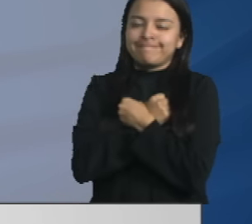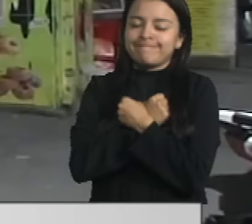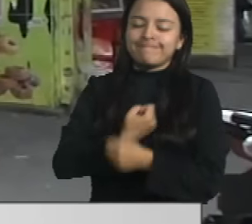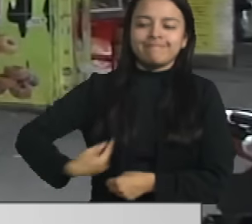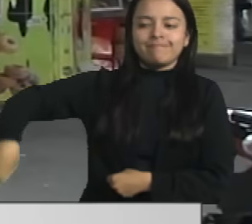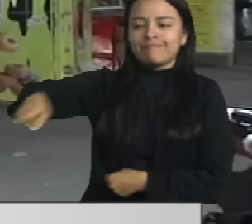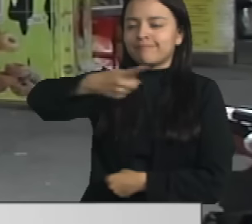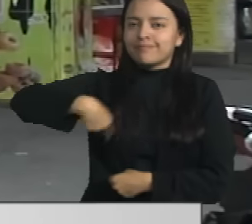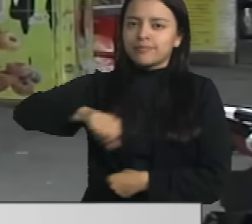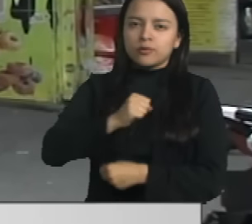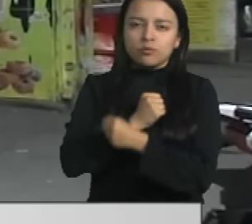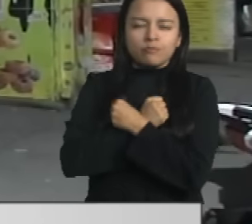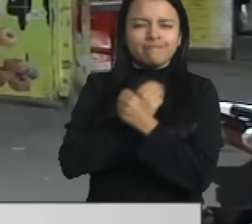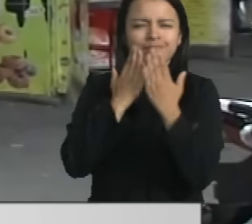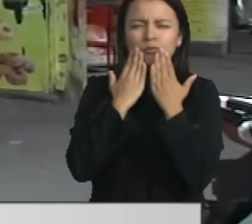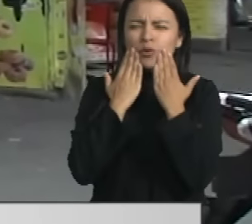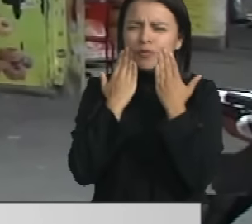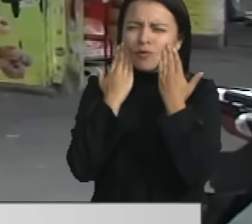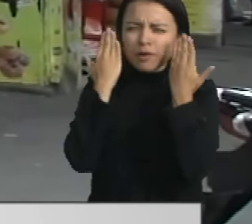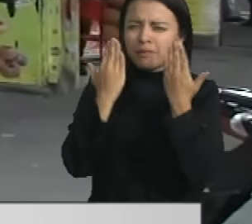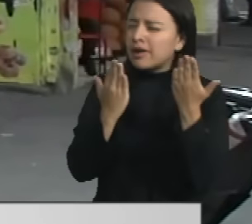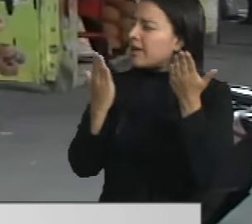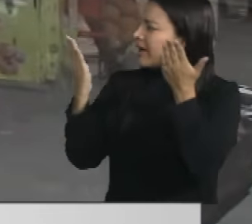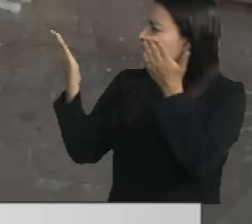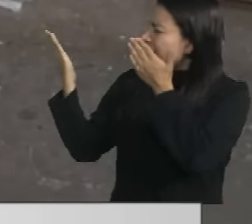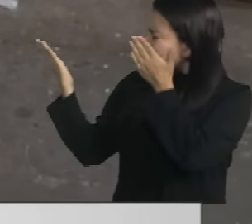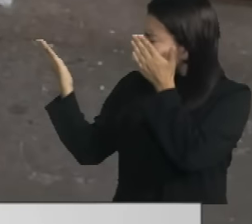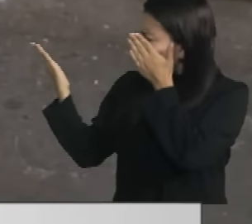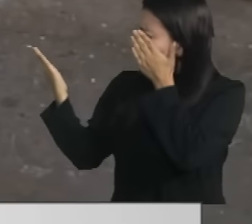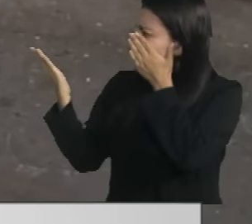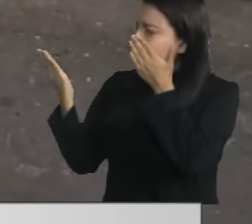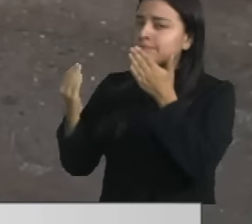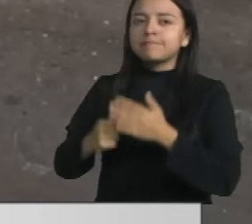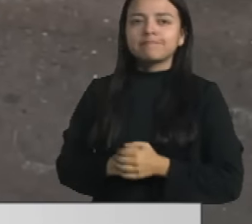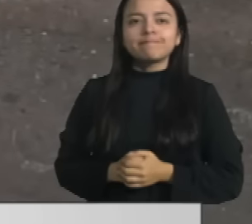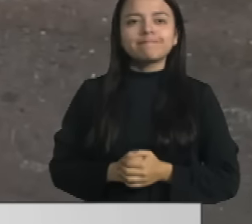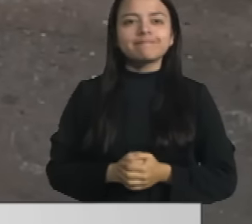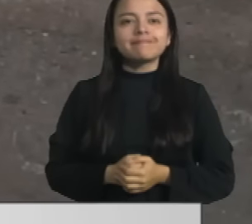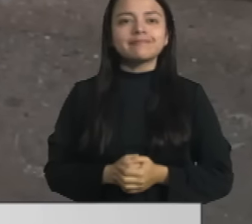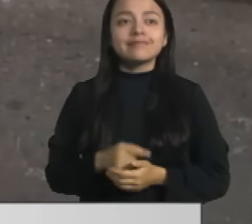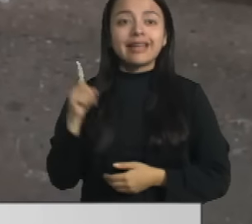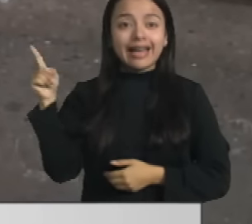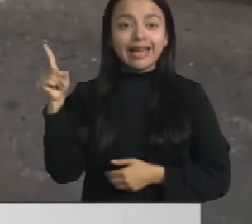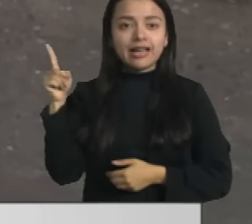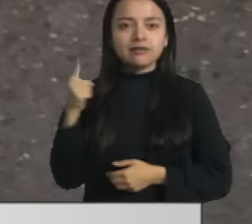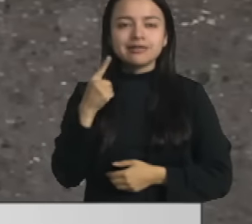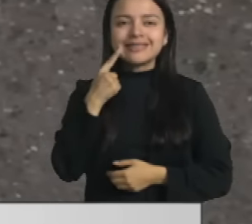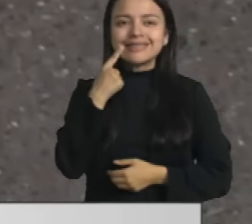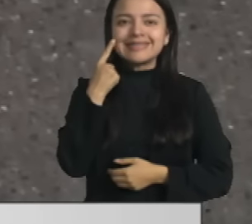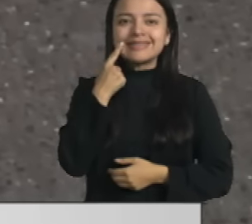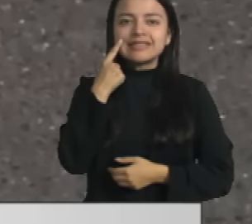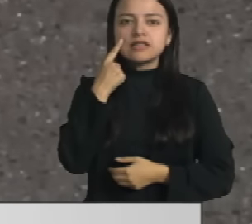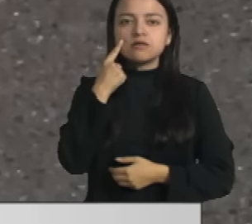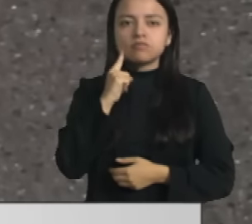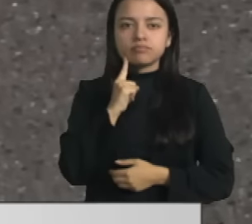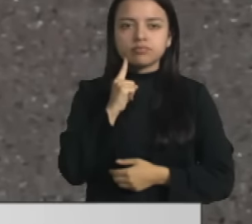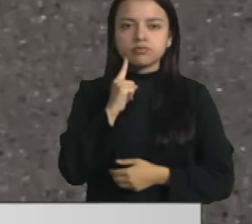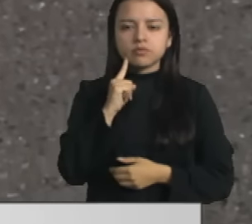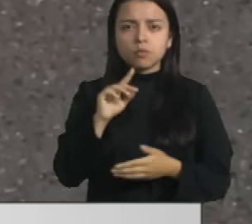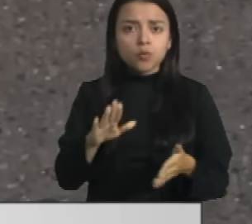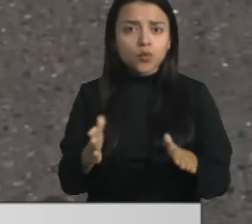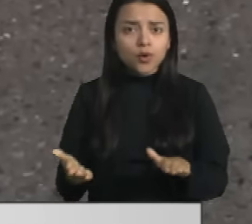zona comercial que rodea la Placita de Flores de Medellín. Su sonrisa se apagó cuando intentó defender a sus compañeros de